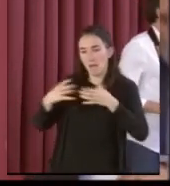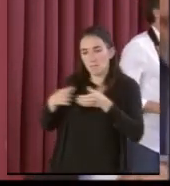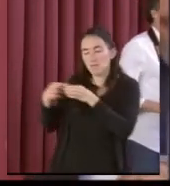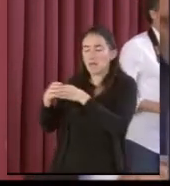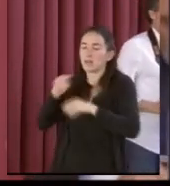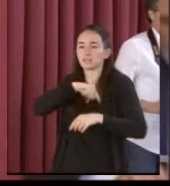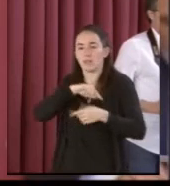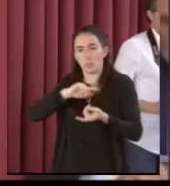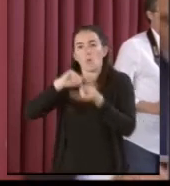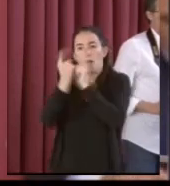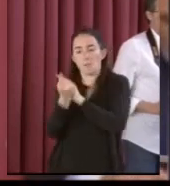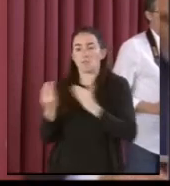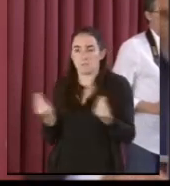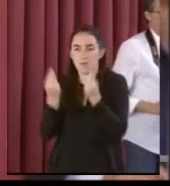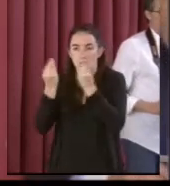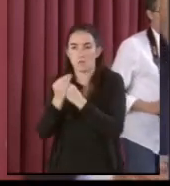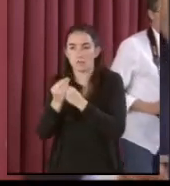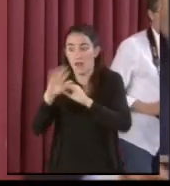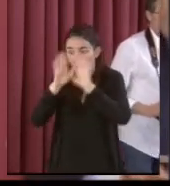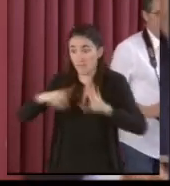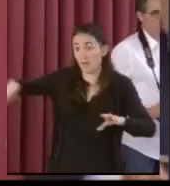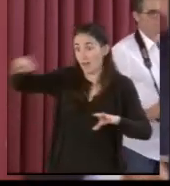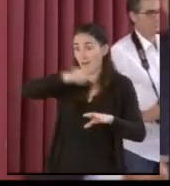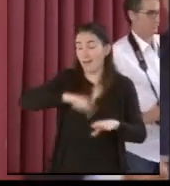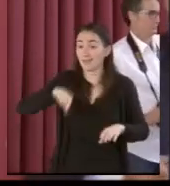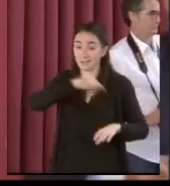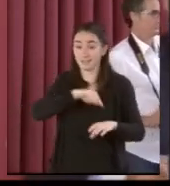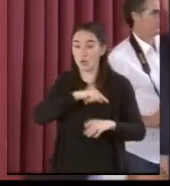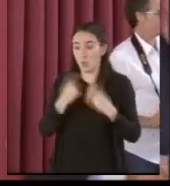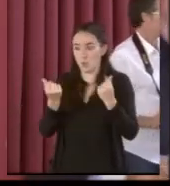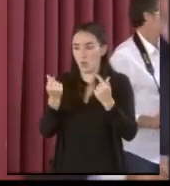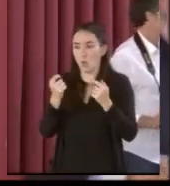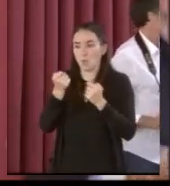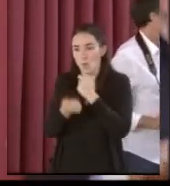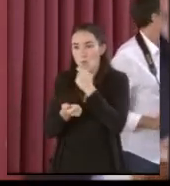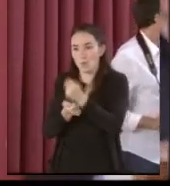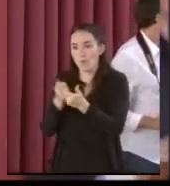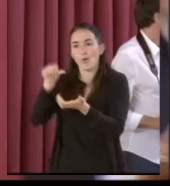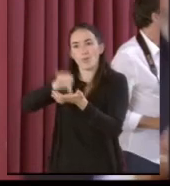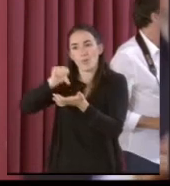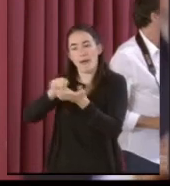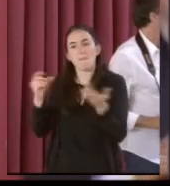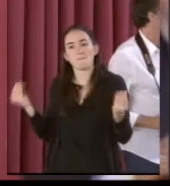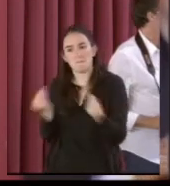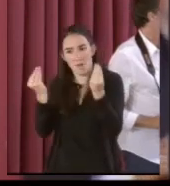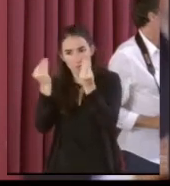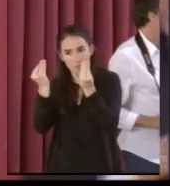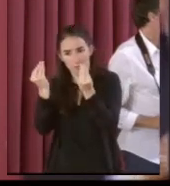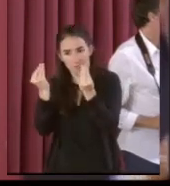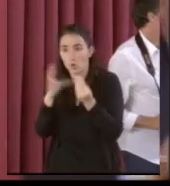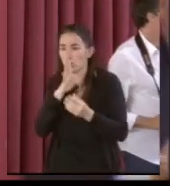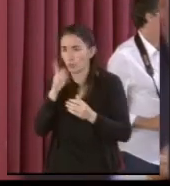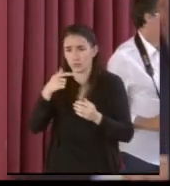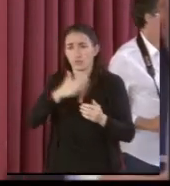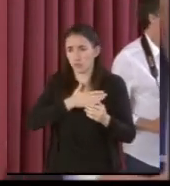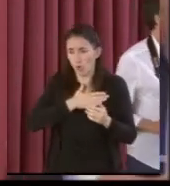definitiva, porque vamos a hacer de nuestro Logroño, estamos haciendo día a día una mejor ciudad en la que vivir. Y decididamente